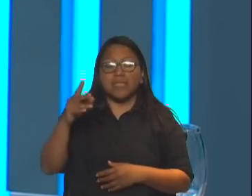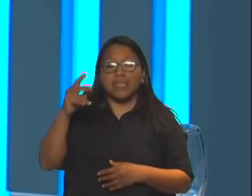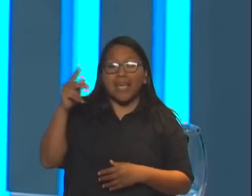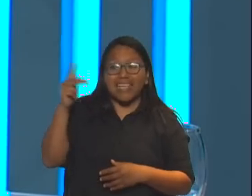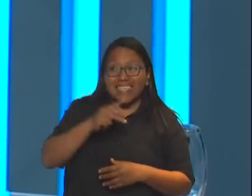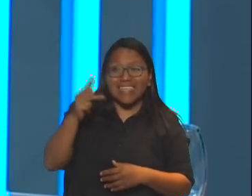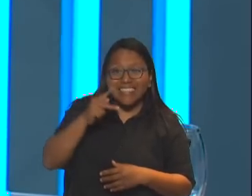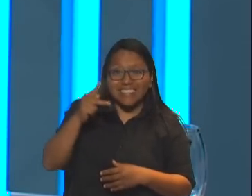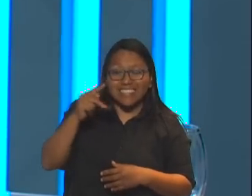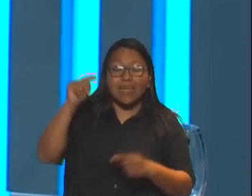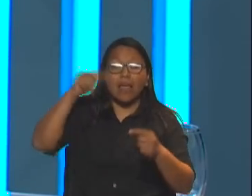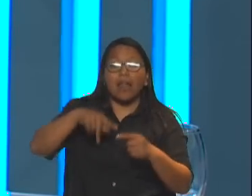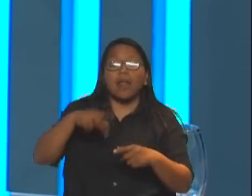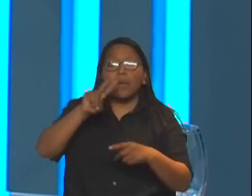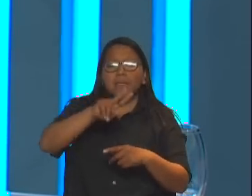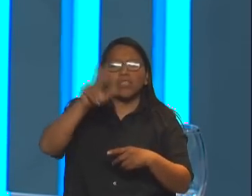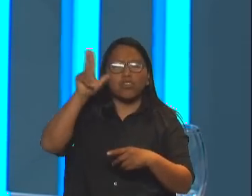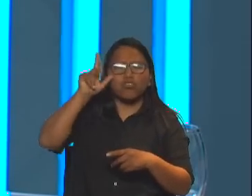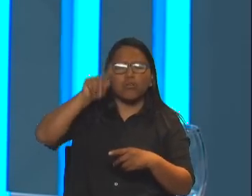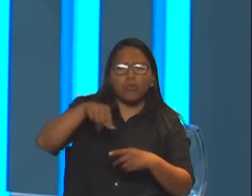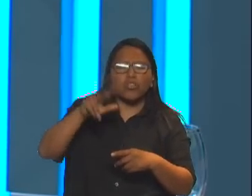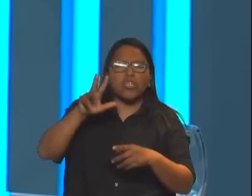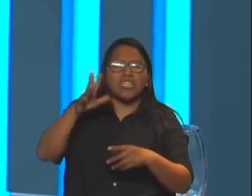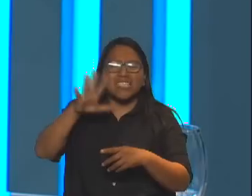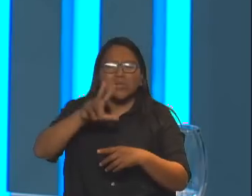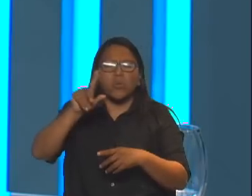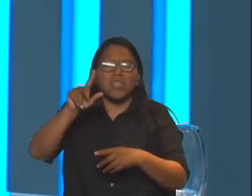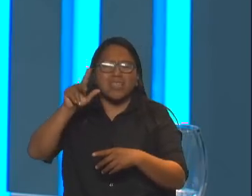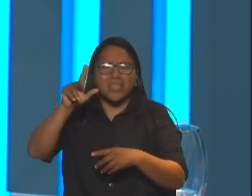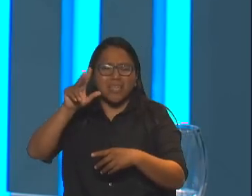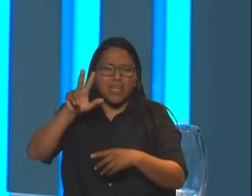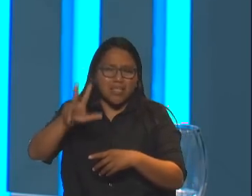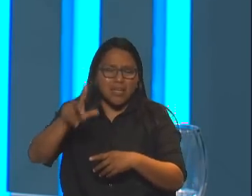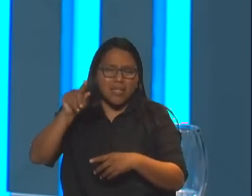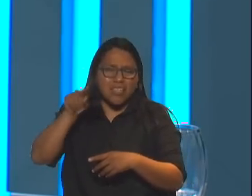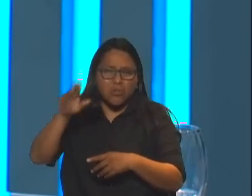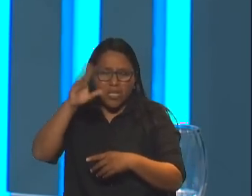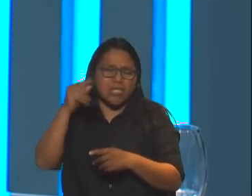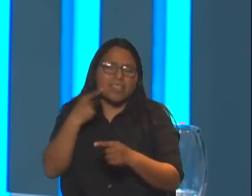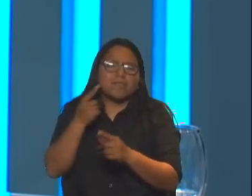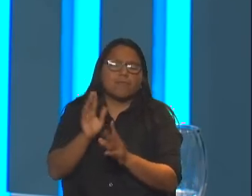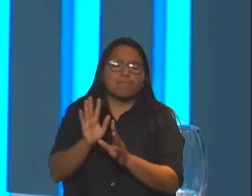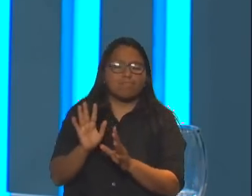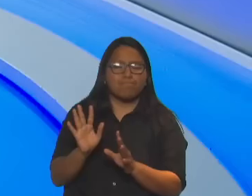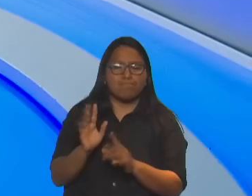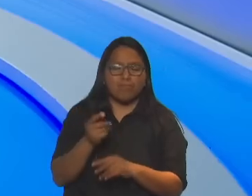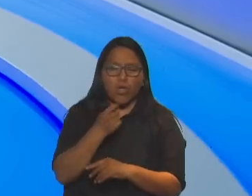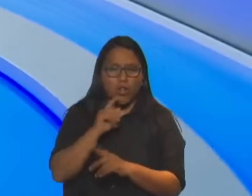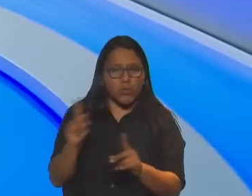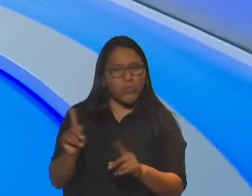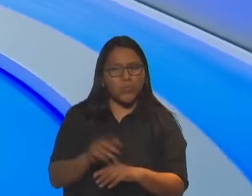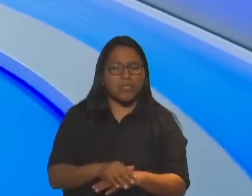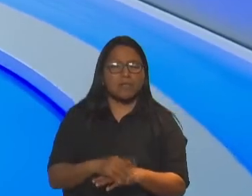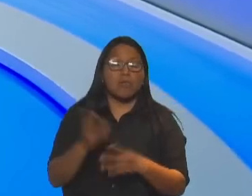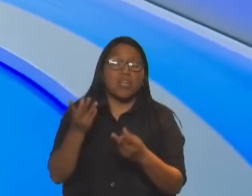de los trabajadores del 28 por ciento cuando se fue cristina 51 no se lo perdonó se lo pueden perdonar nunca porque significa